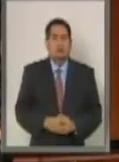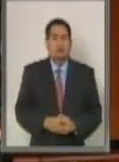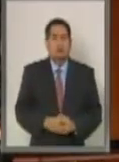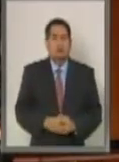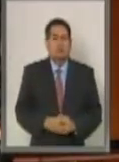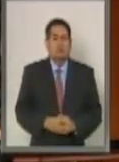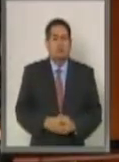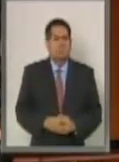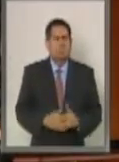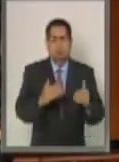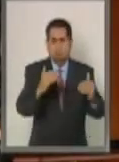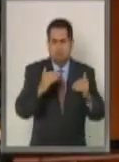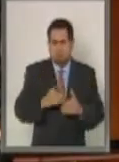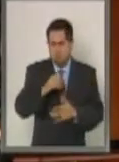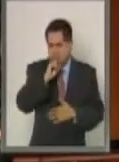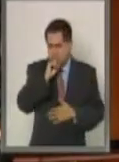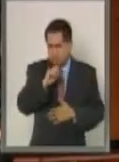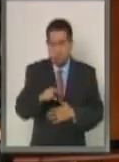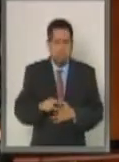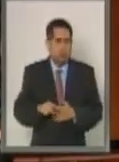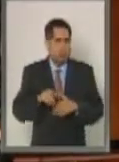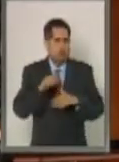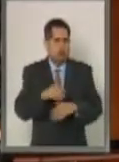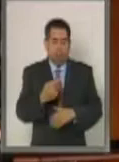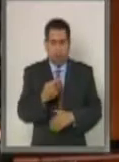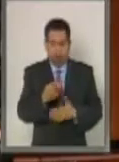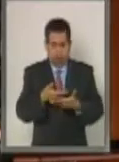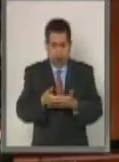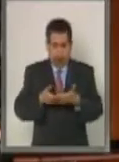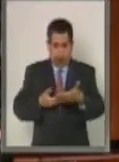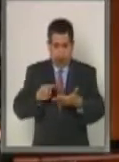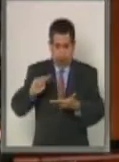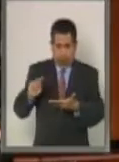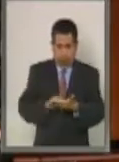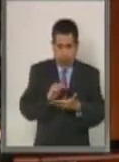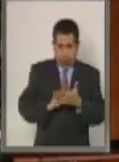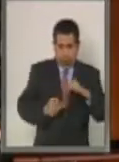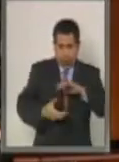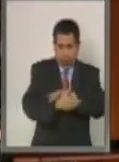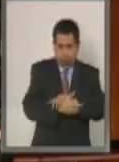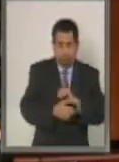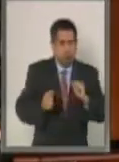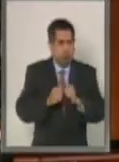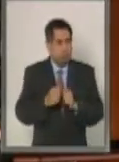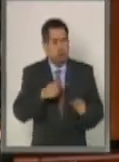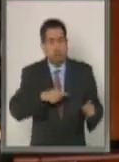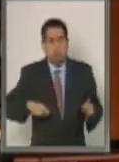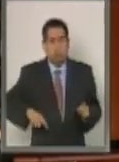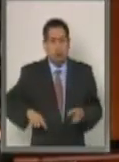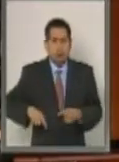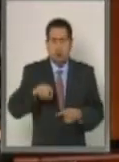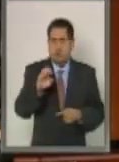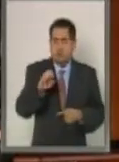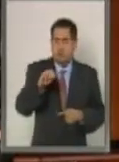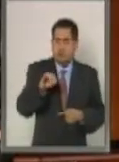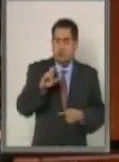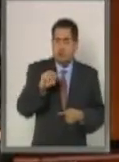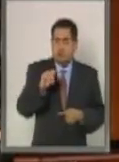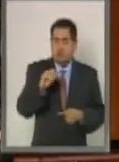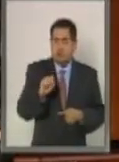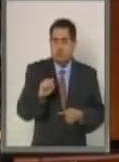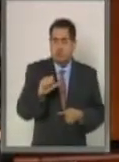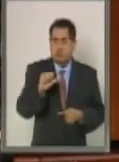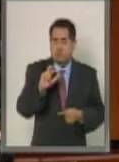Me refiero también al acuerdo suscrito con el gobierno de Emiratos Árabes Unidos.